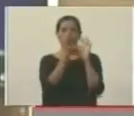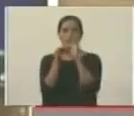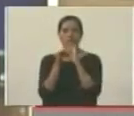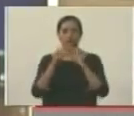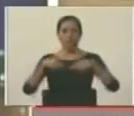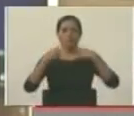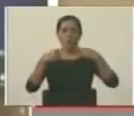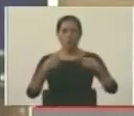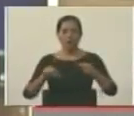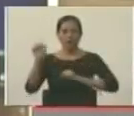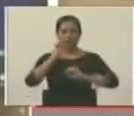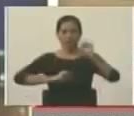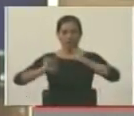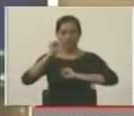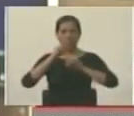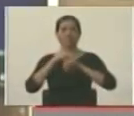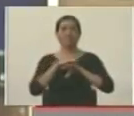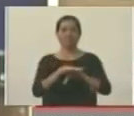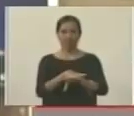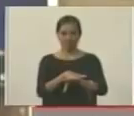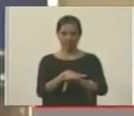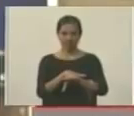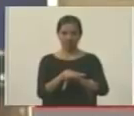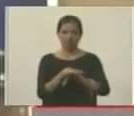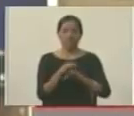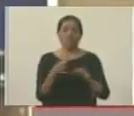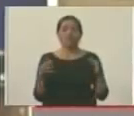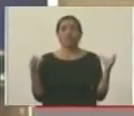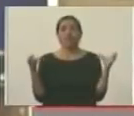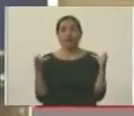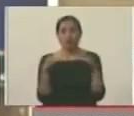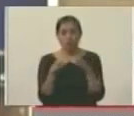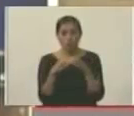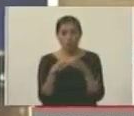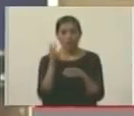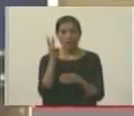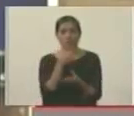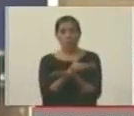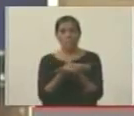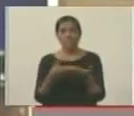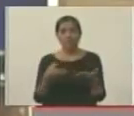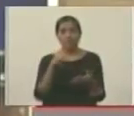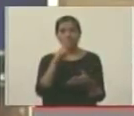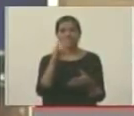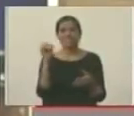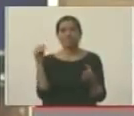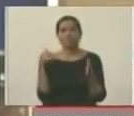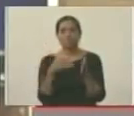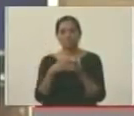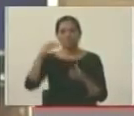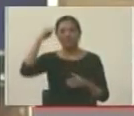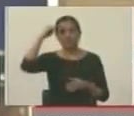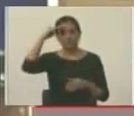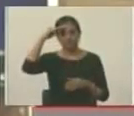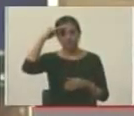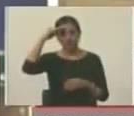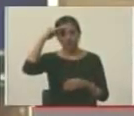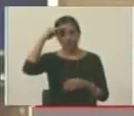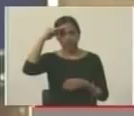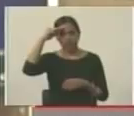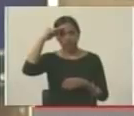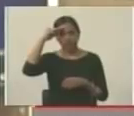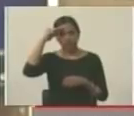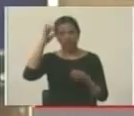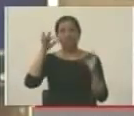defensa integral que agrupan a 2.100.000 milicianos y milicianas, que